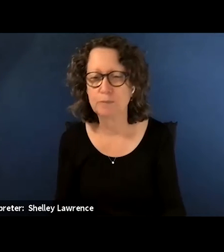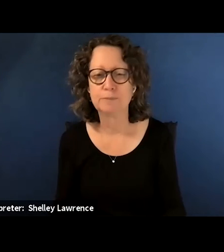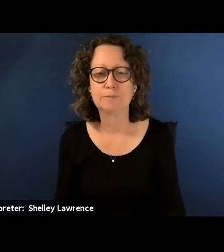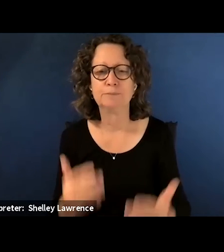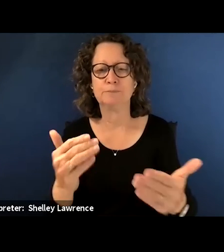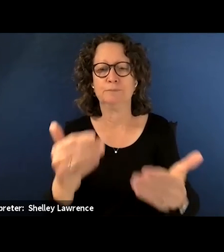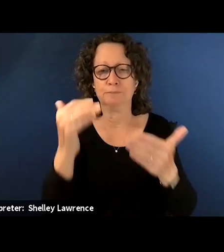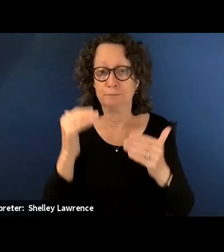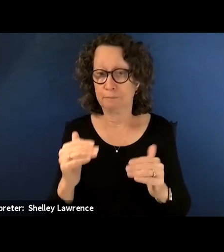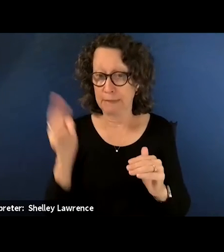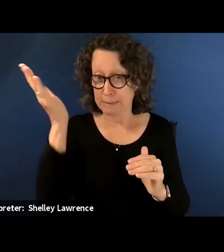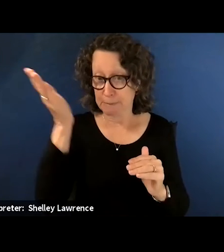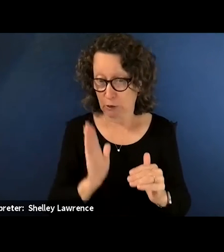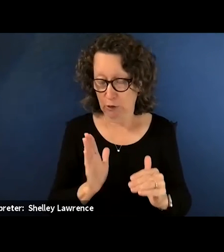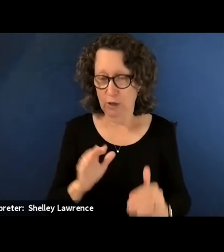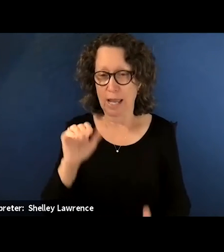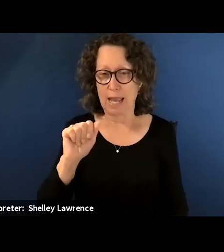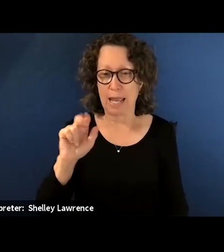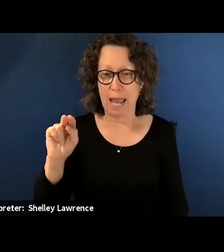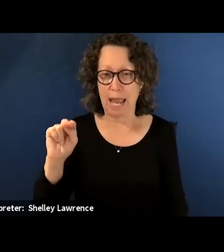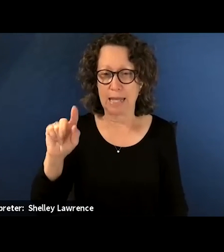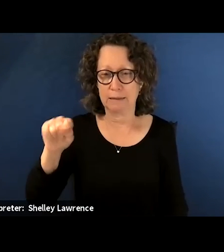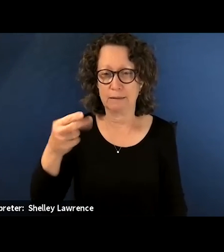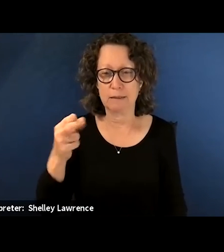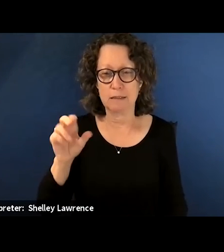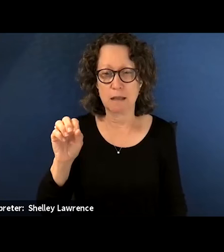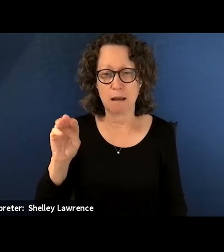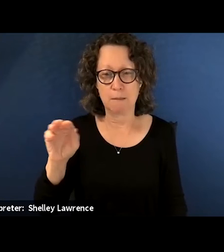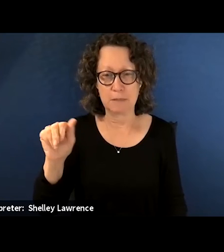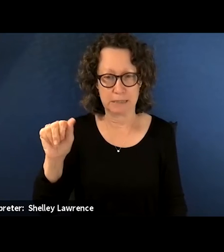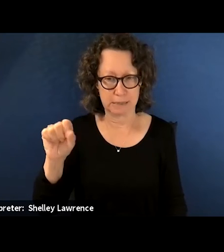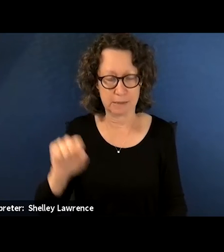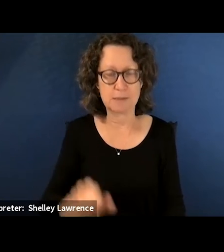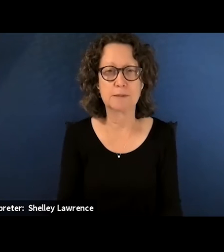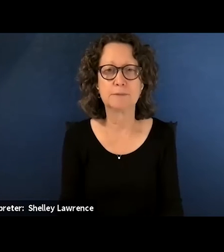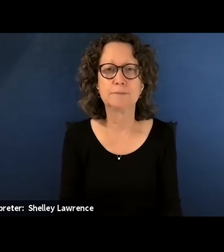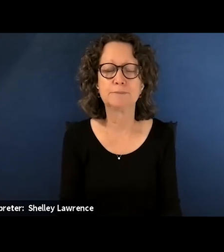Gracias. La próxima persona es Ann Thomas.